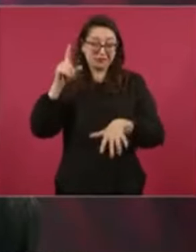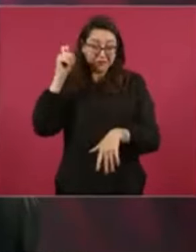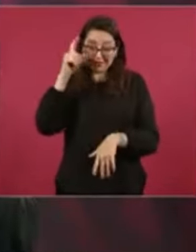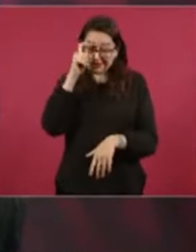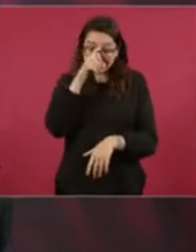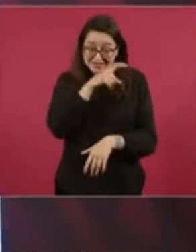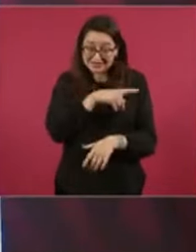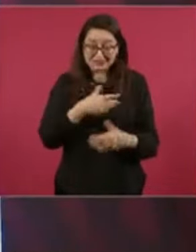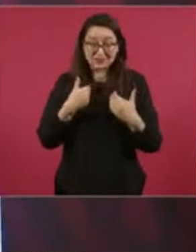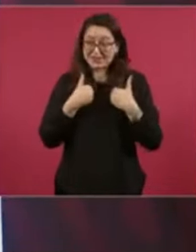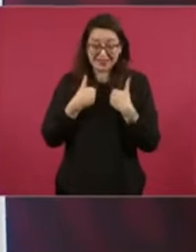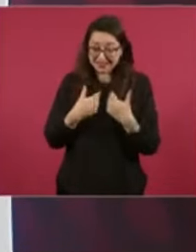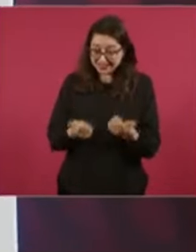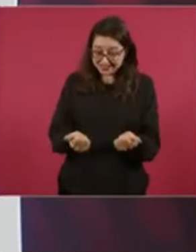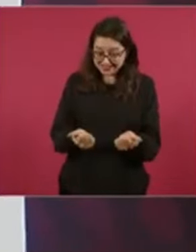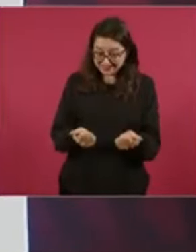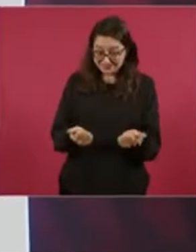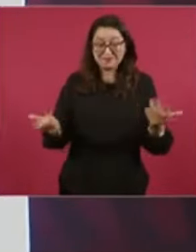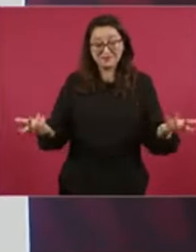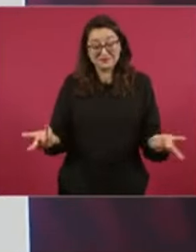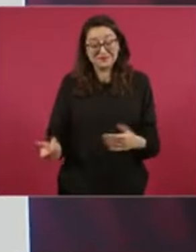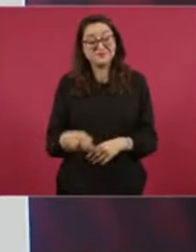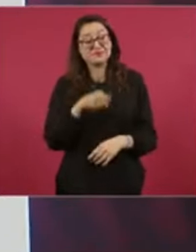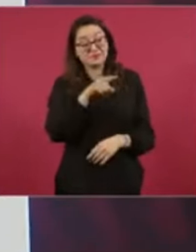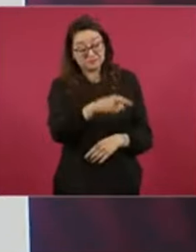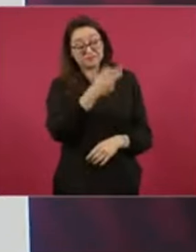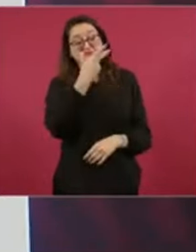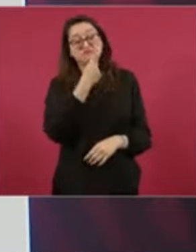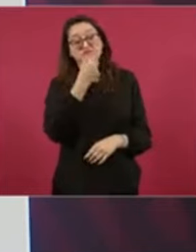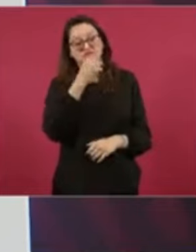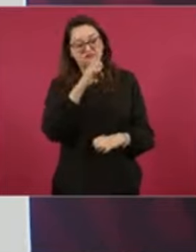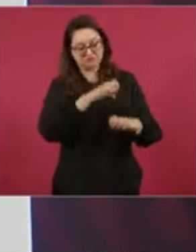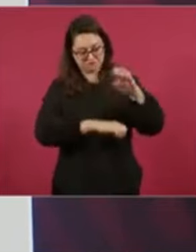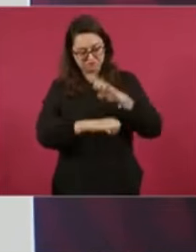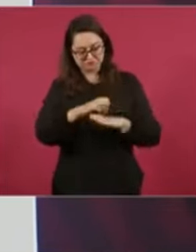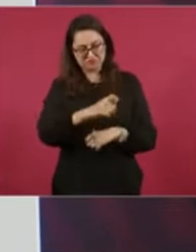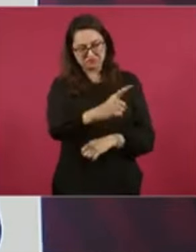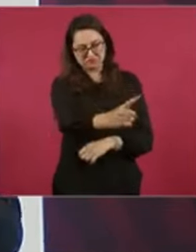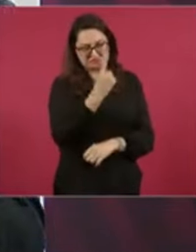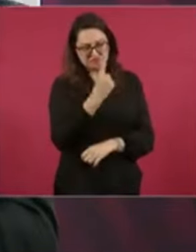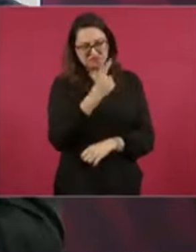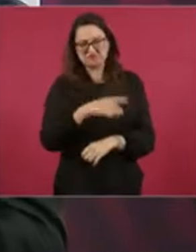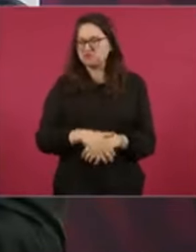decía, ¿por qué en vez de dar la pensión